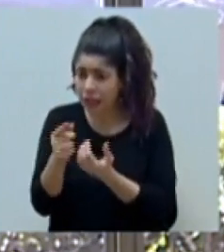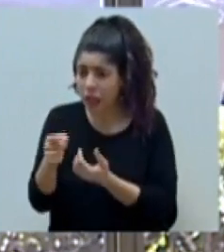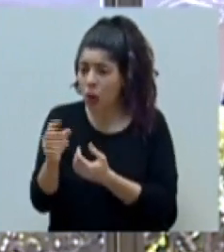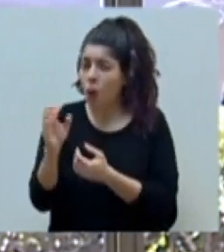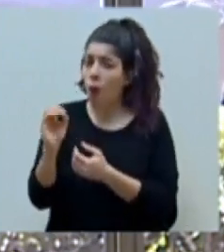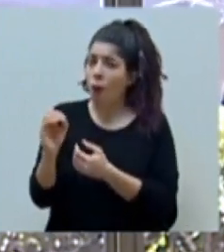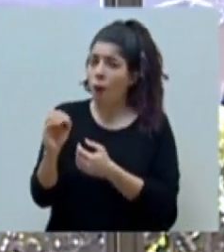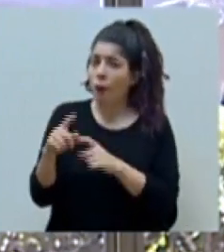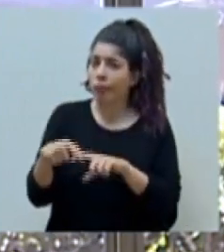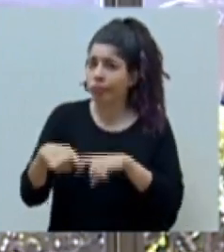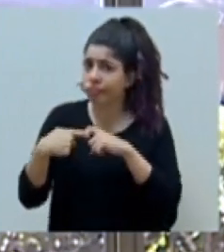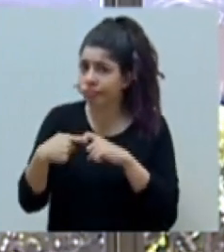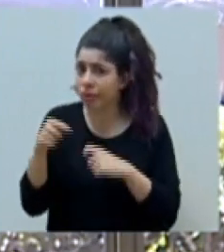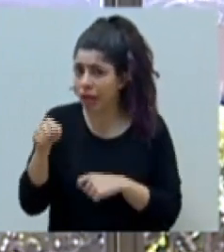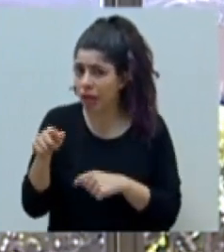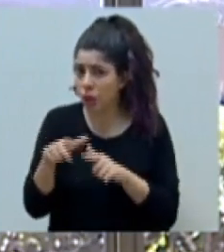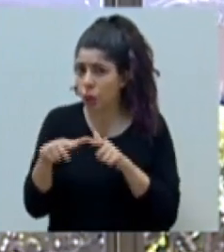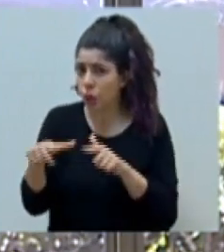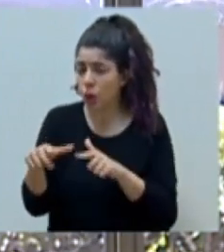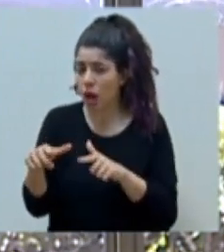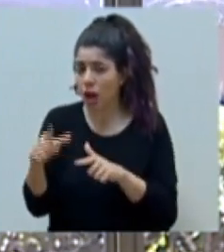alguna intervención.